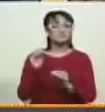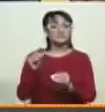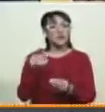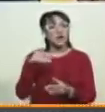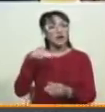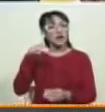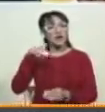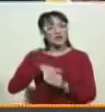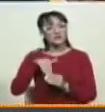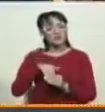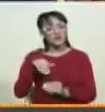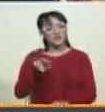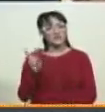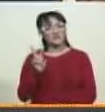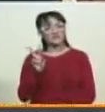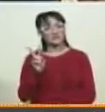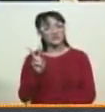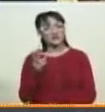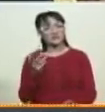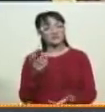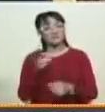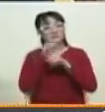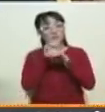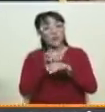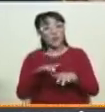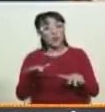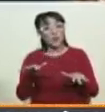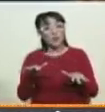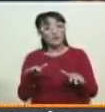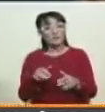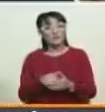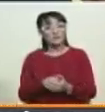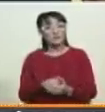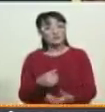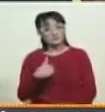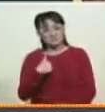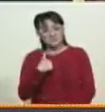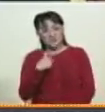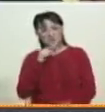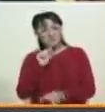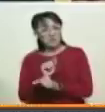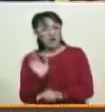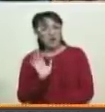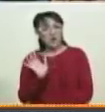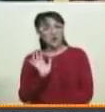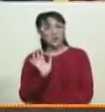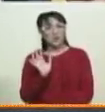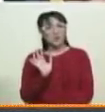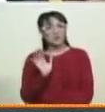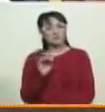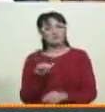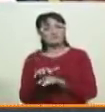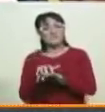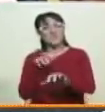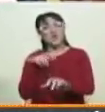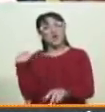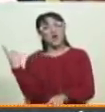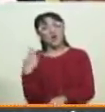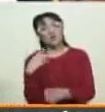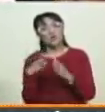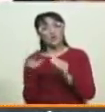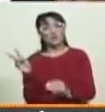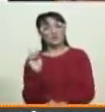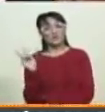día de hoy se están llevando en Venezuela. Mire, el mensaje no es mío. el mensaje de los millones de